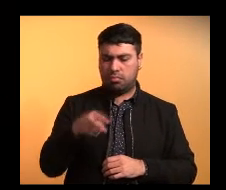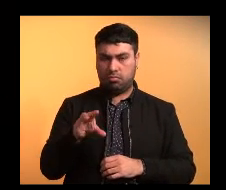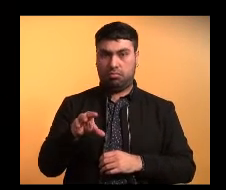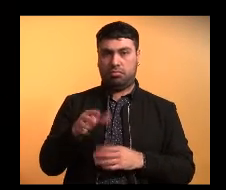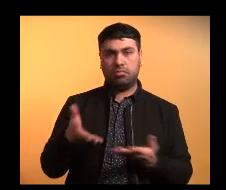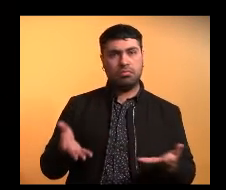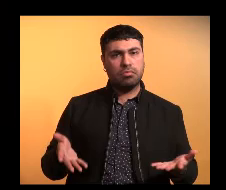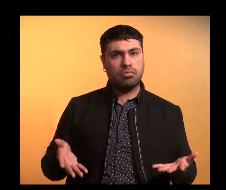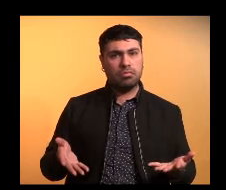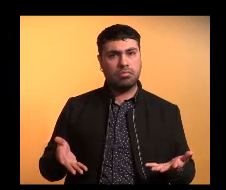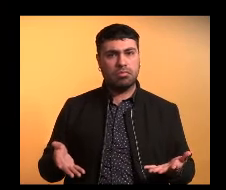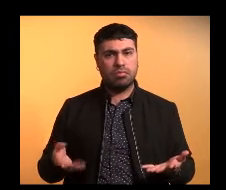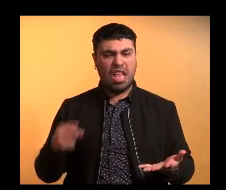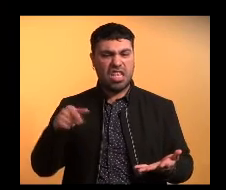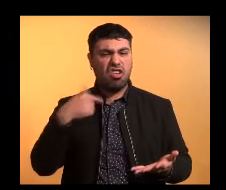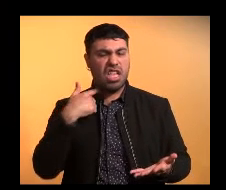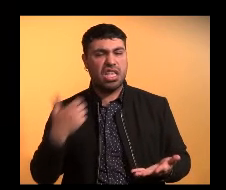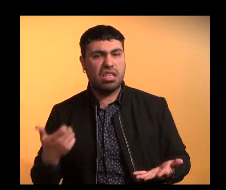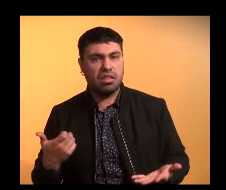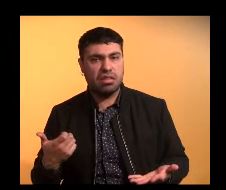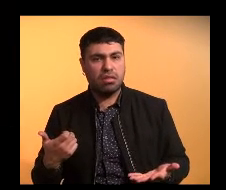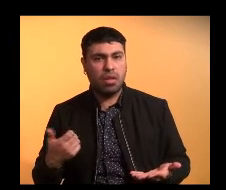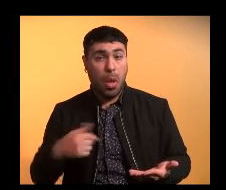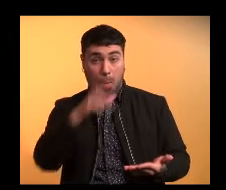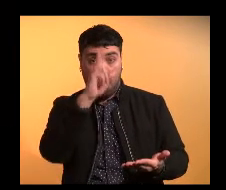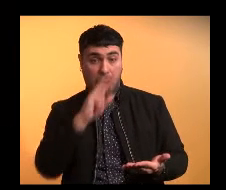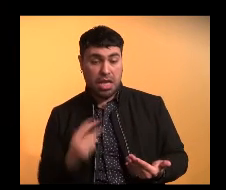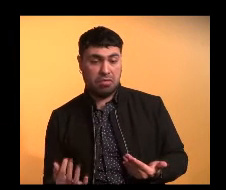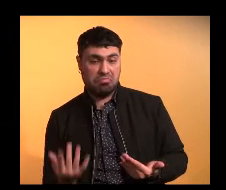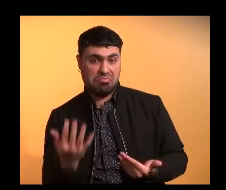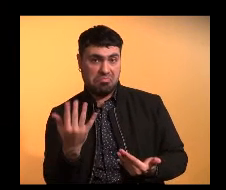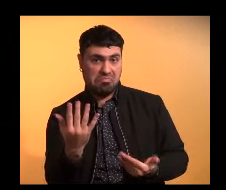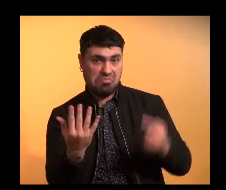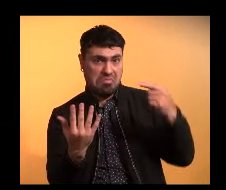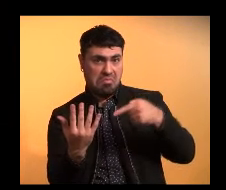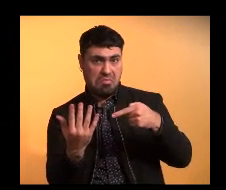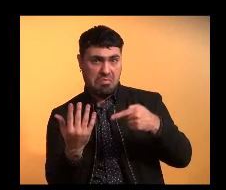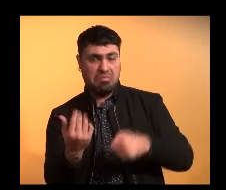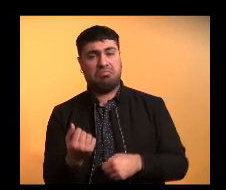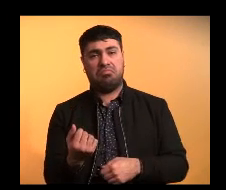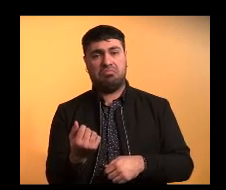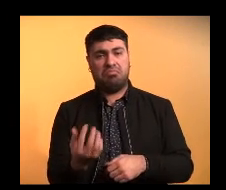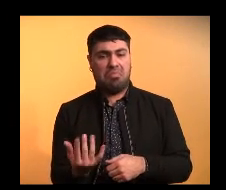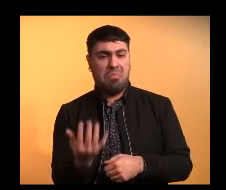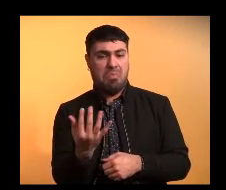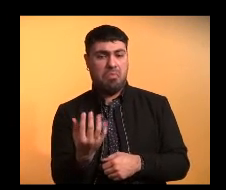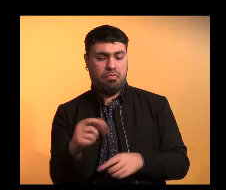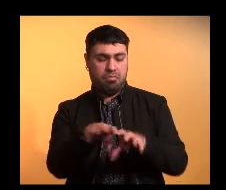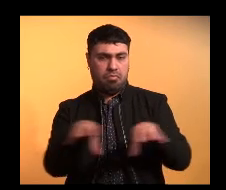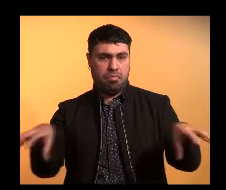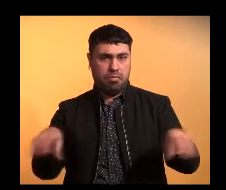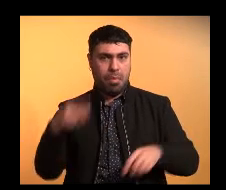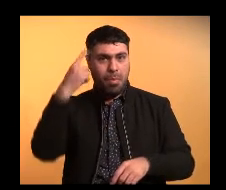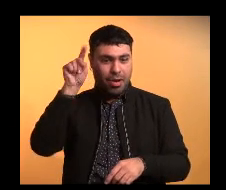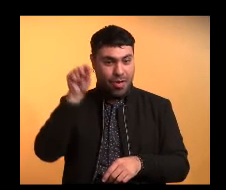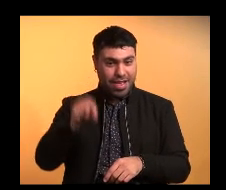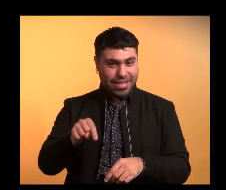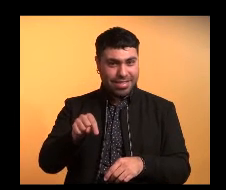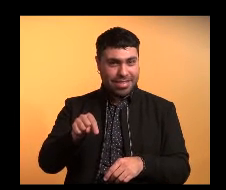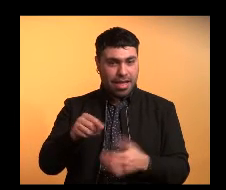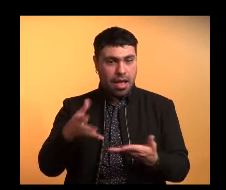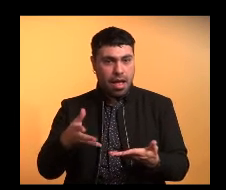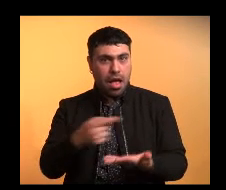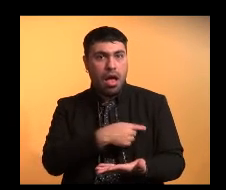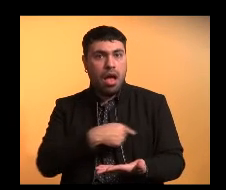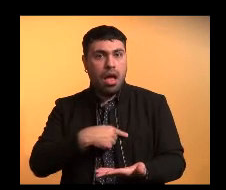ahí. Entonces alguien dirá, bueno, trozo de alga nomás ahí encontrado en una playa en Antártica, pero bueno, esa alga es precisamente